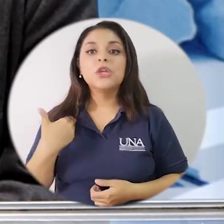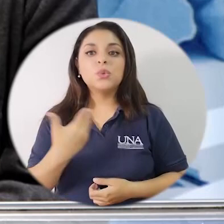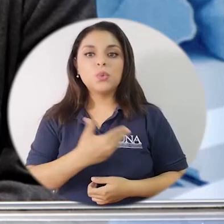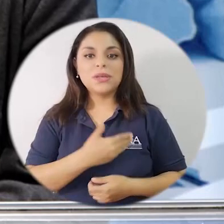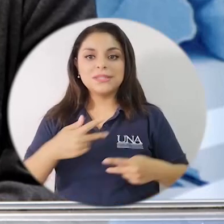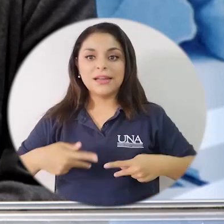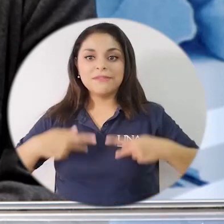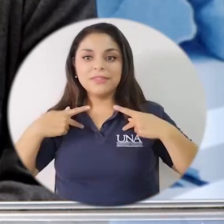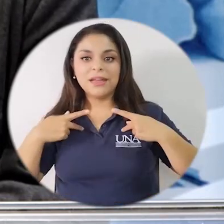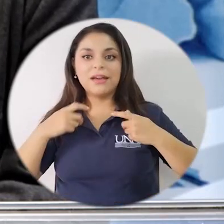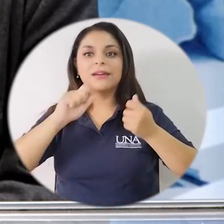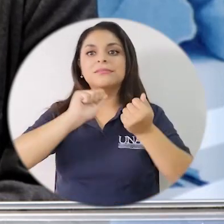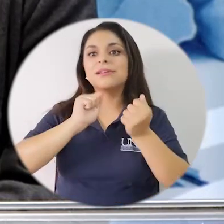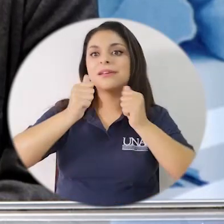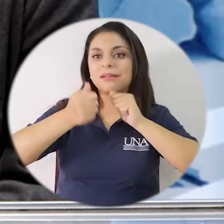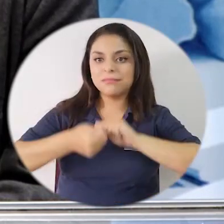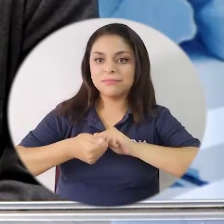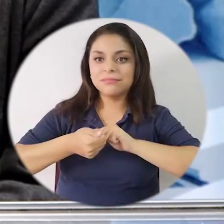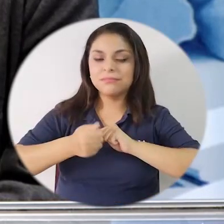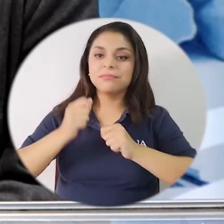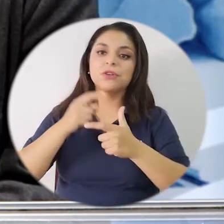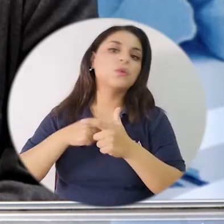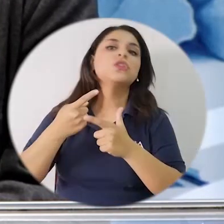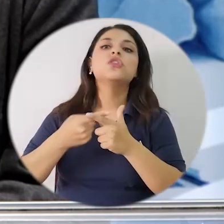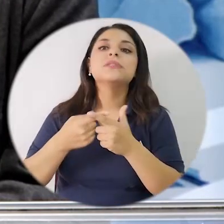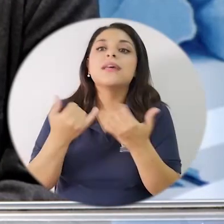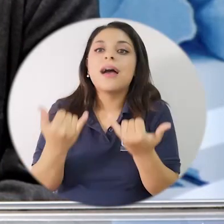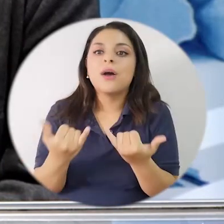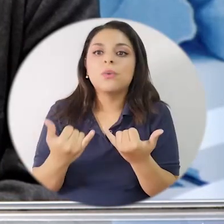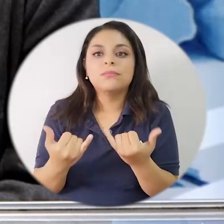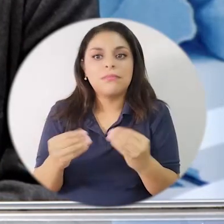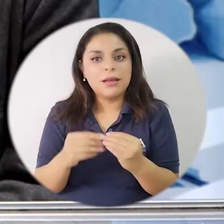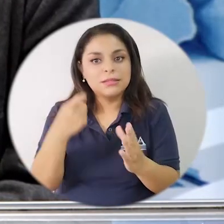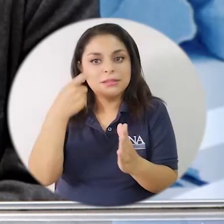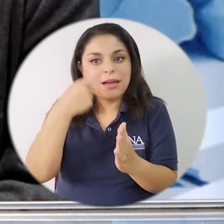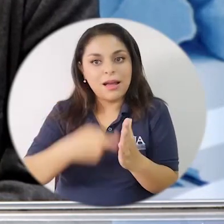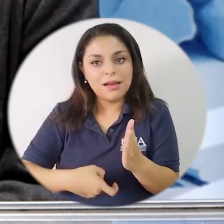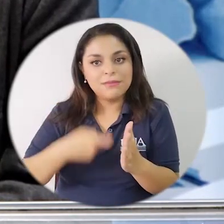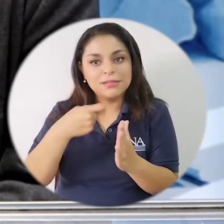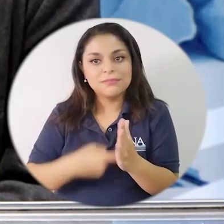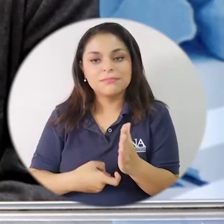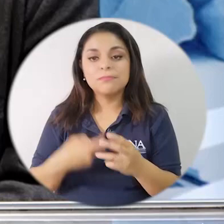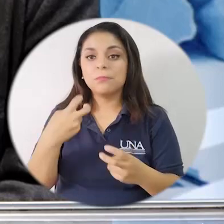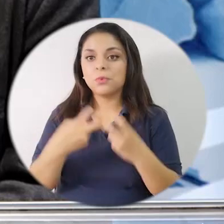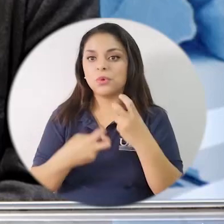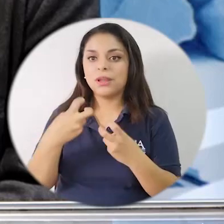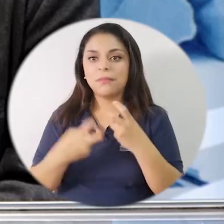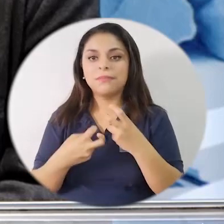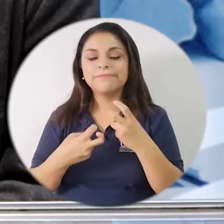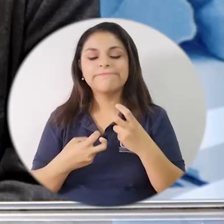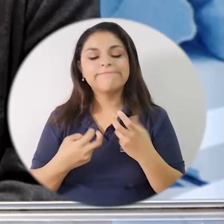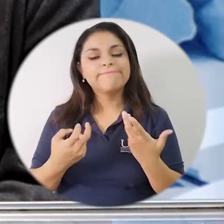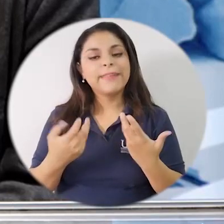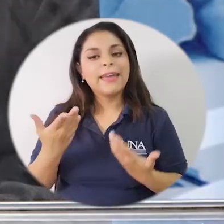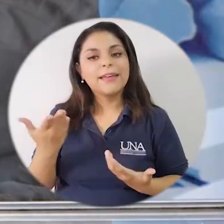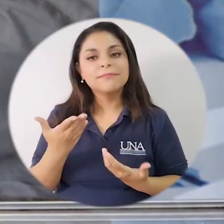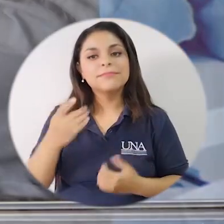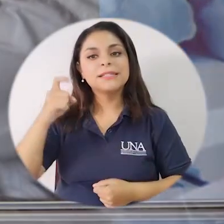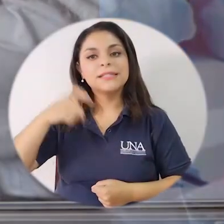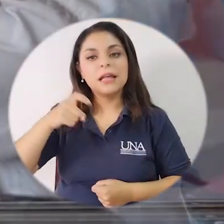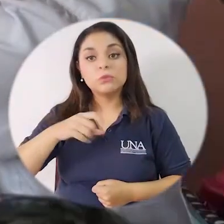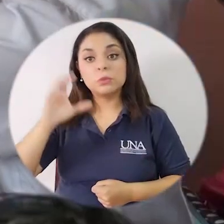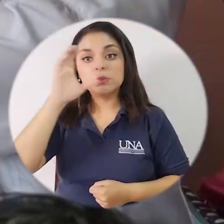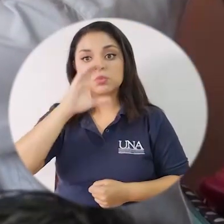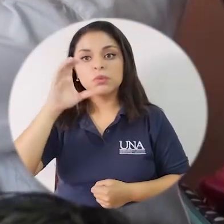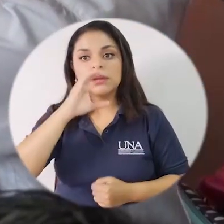de vida ha cambiado. Pero entonces ahí hace más grave el problema y nos lleva a que tenemos que buscar más